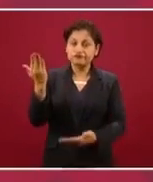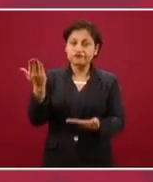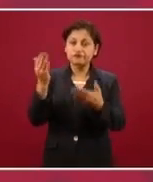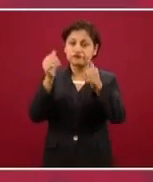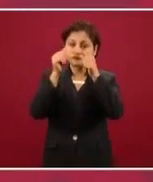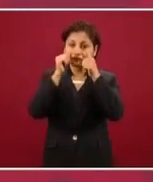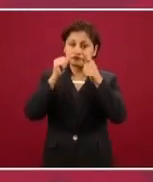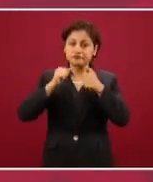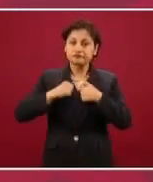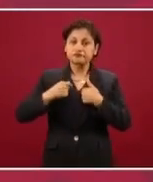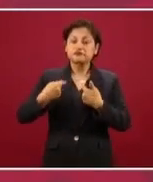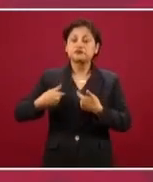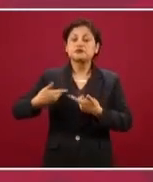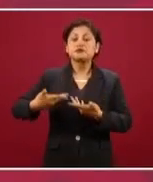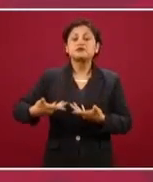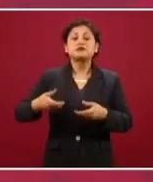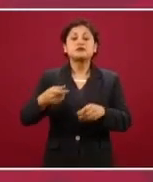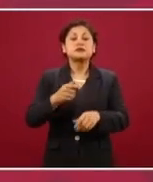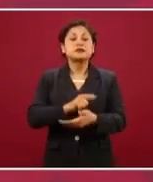hemodiálisis,